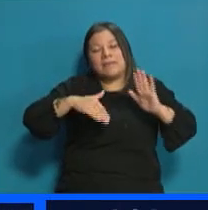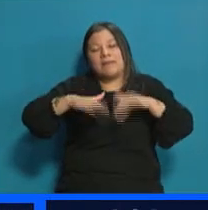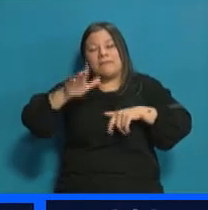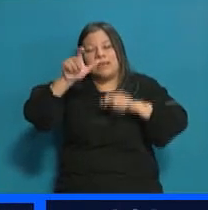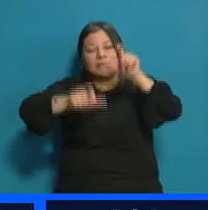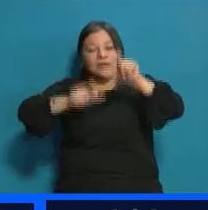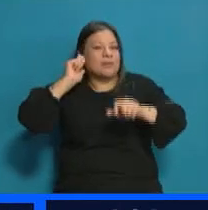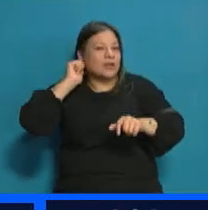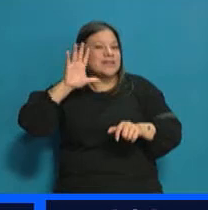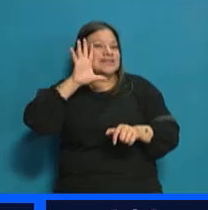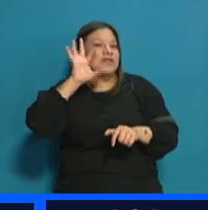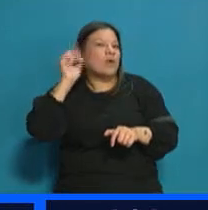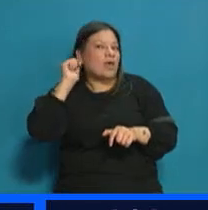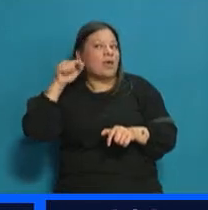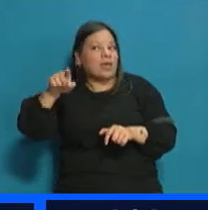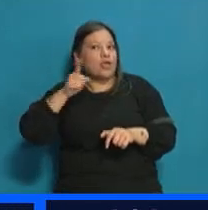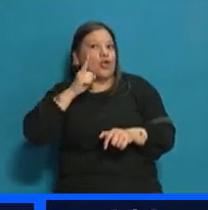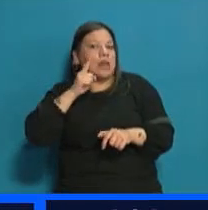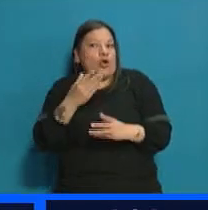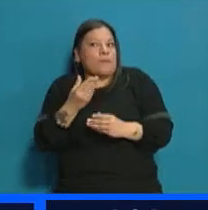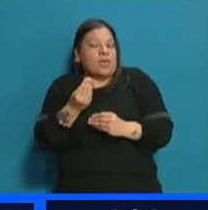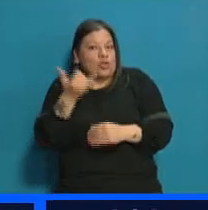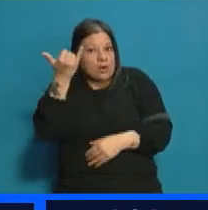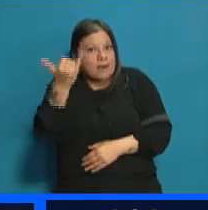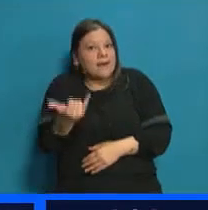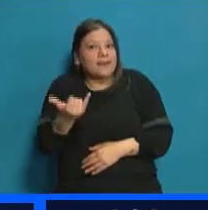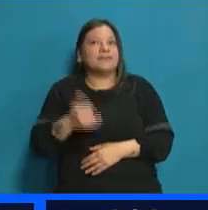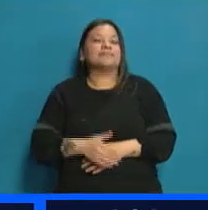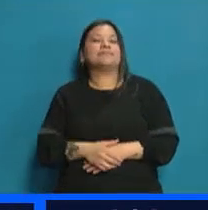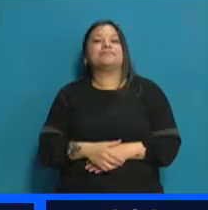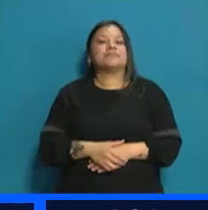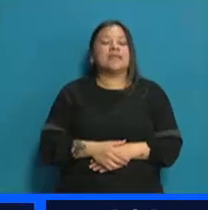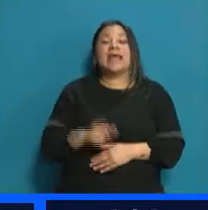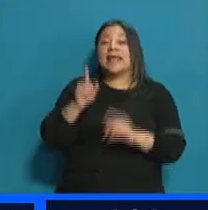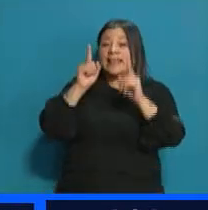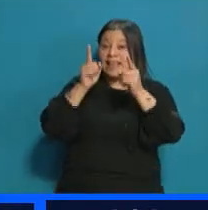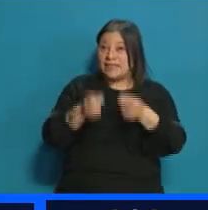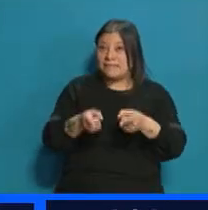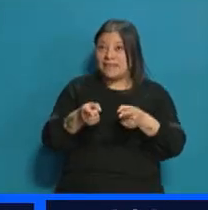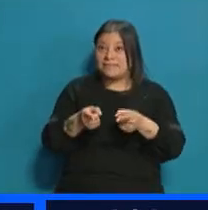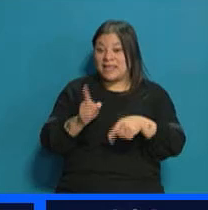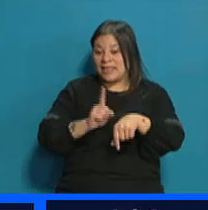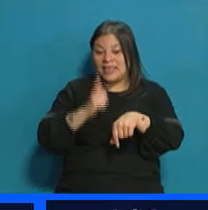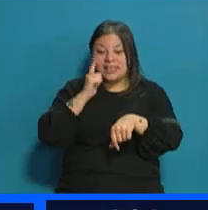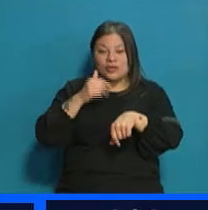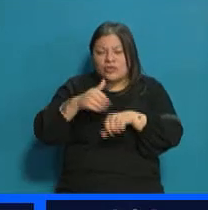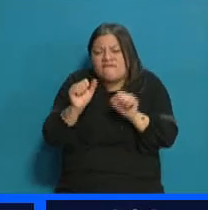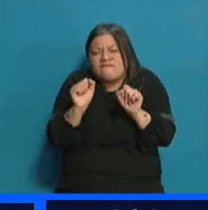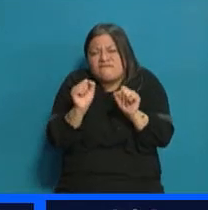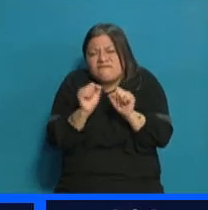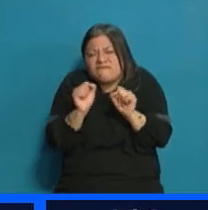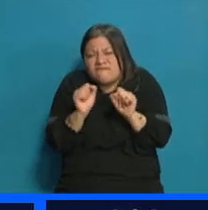de 50 años, que son los que tienen mayor temor. Y también acompaña esto y que tenemos en estos días